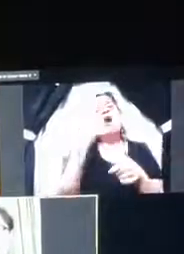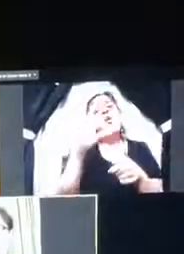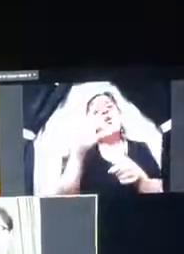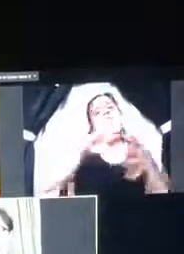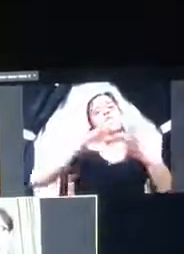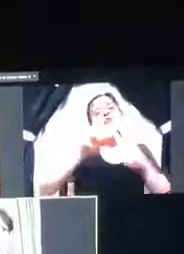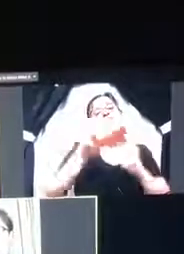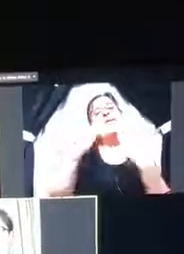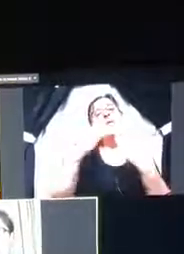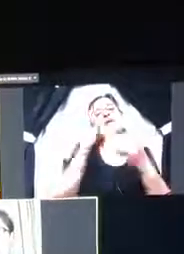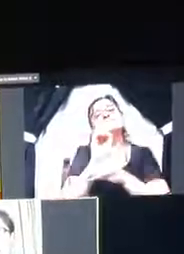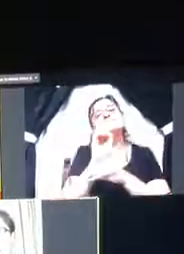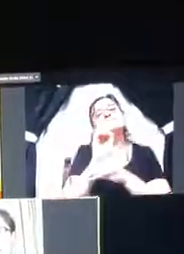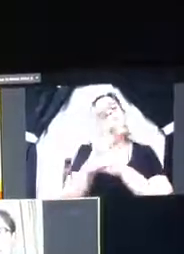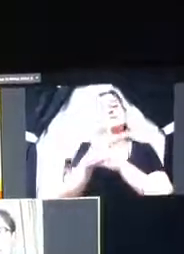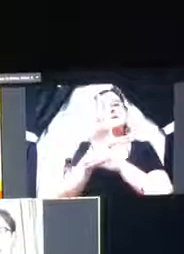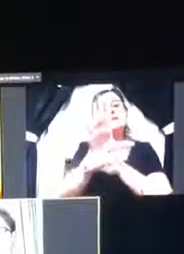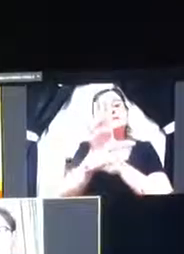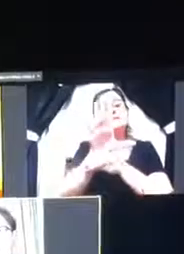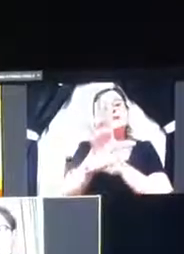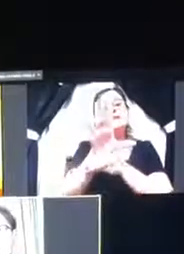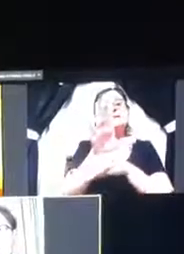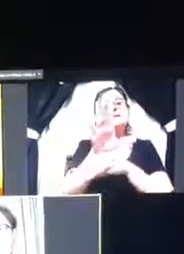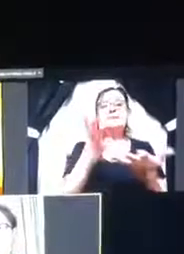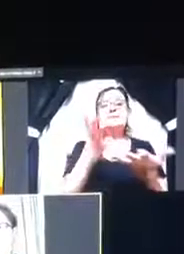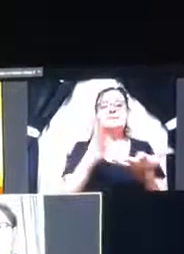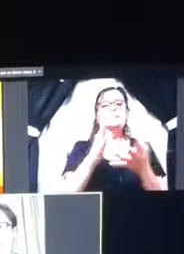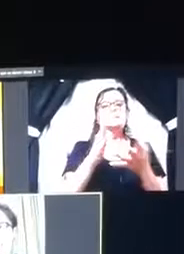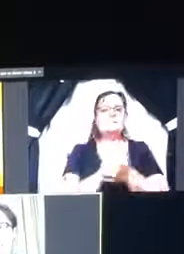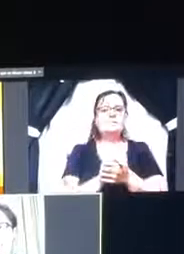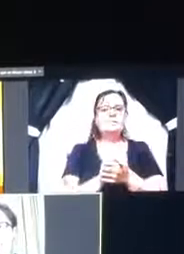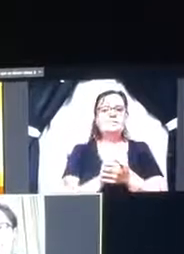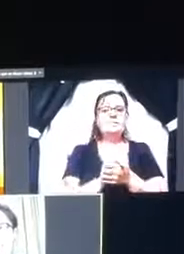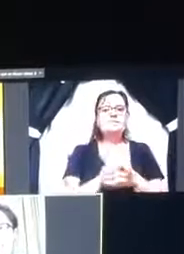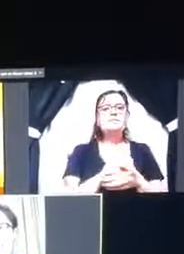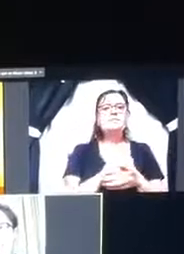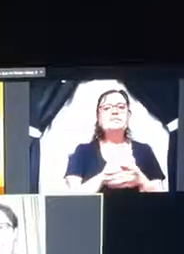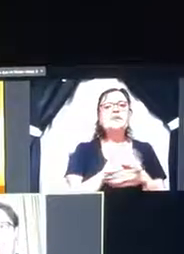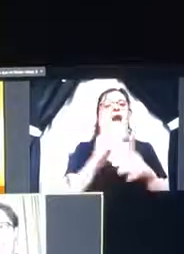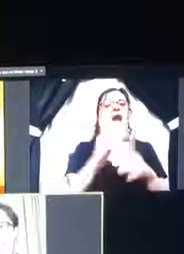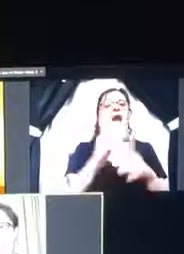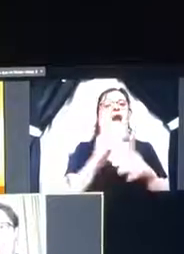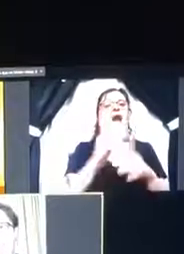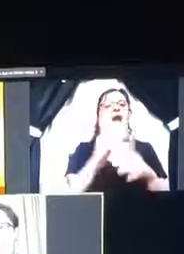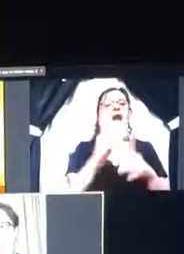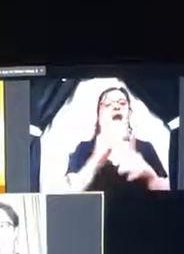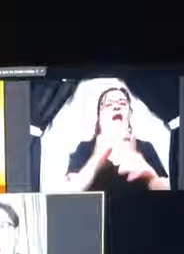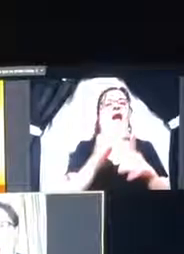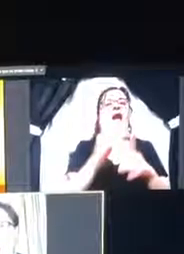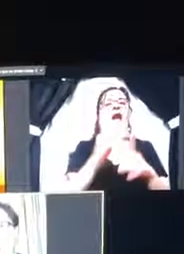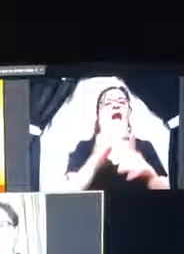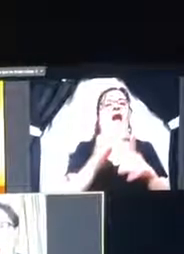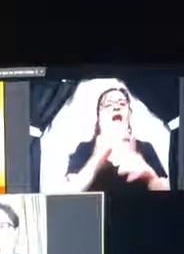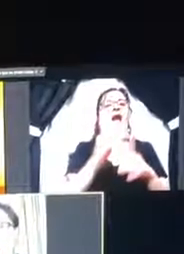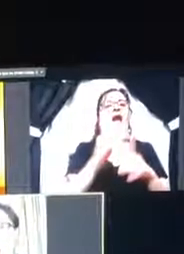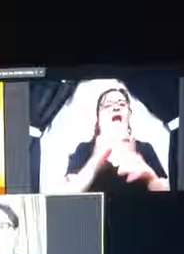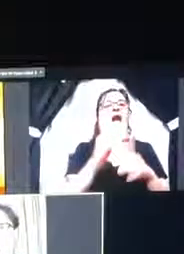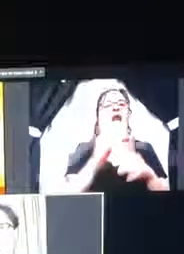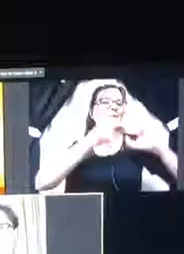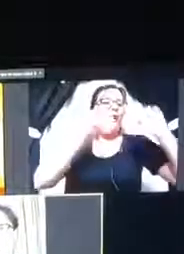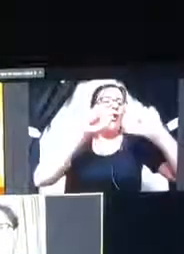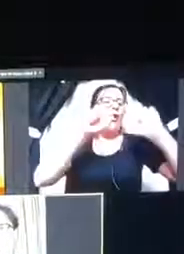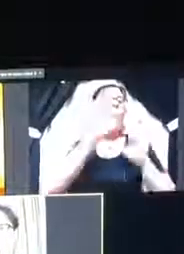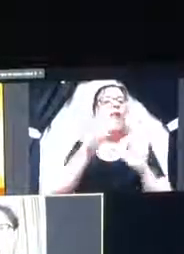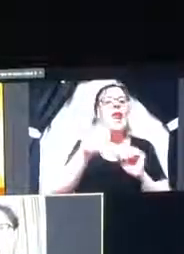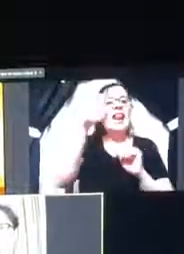lo posible para que esto salga lo mejor, ¿sí? Bien. ¿Podría haber algunos corazoncitos o algunos likes en